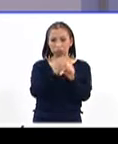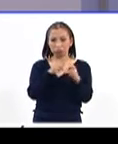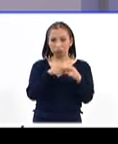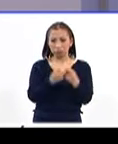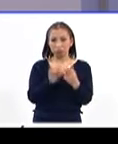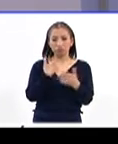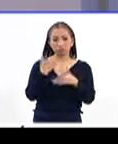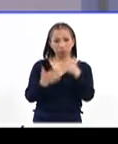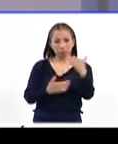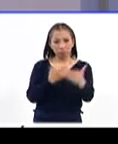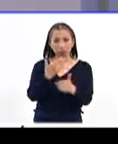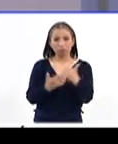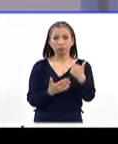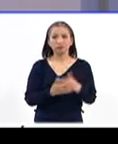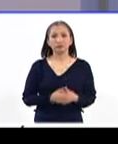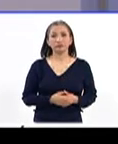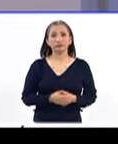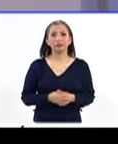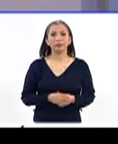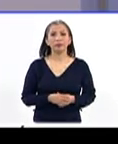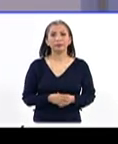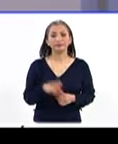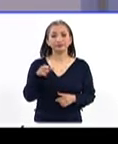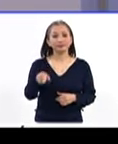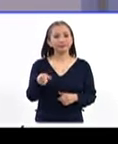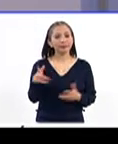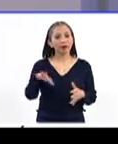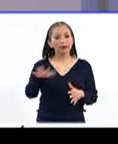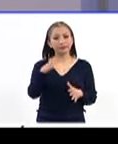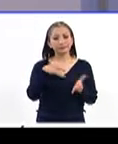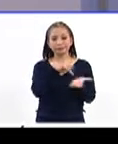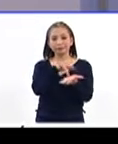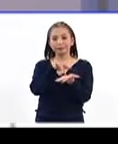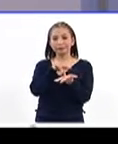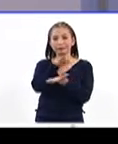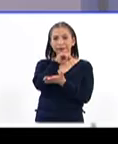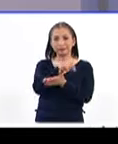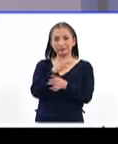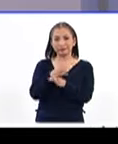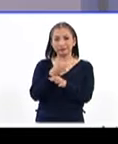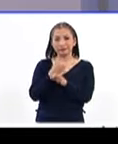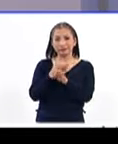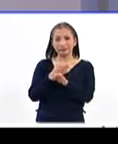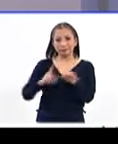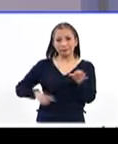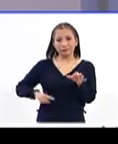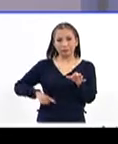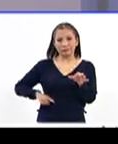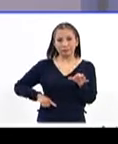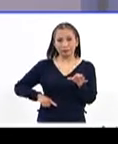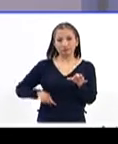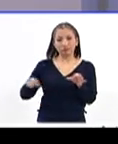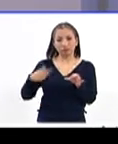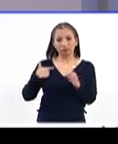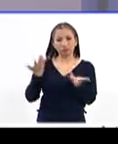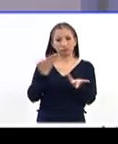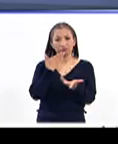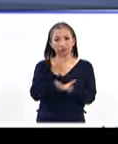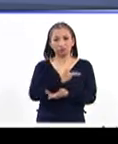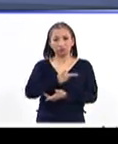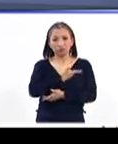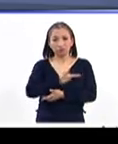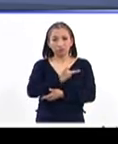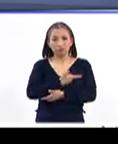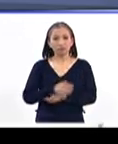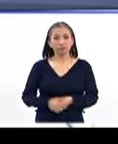2 años de haberse iniciado y que está siendo respaldada por la actual administración, lo cual nos complace